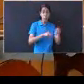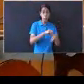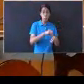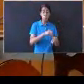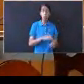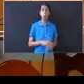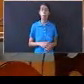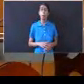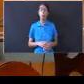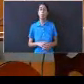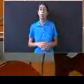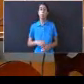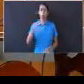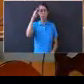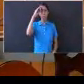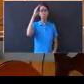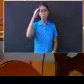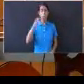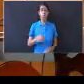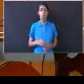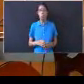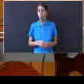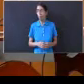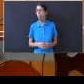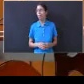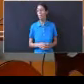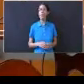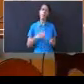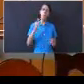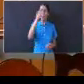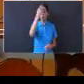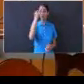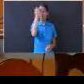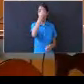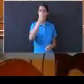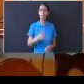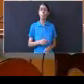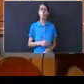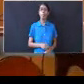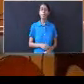hubo. En Italia. En Roma, pues.